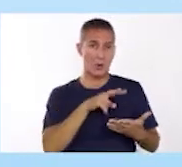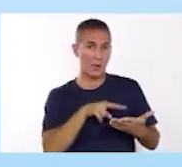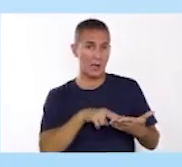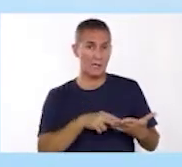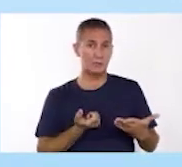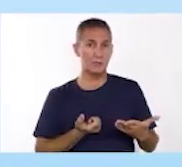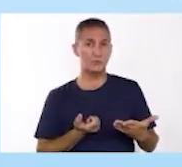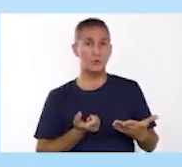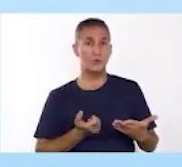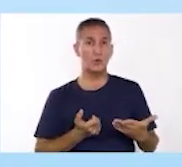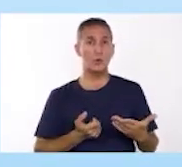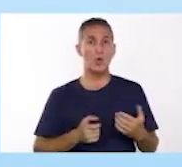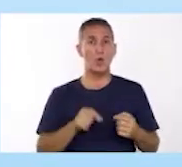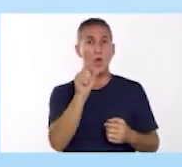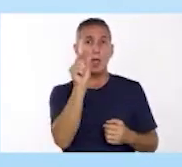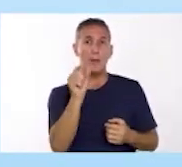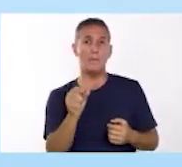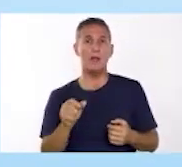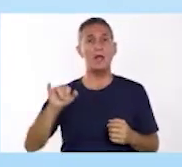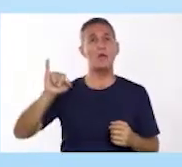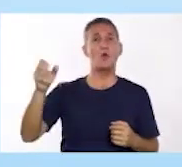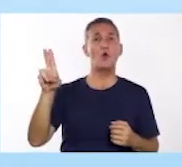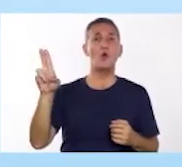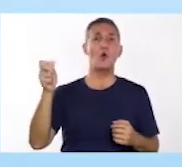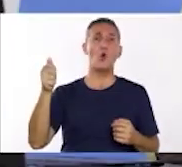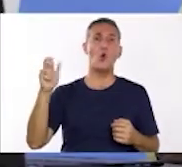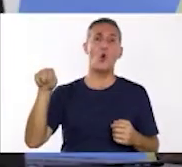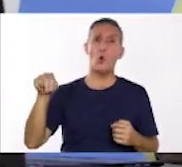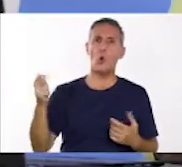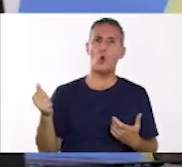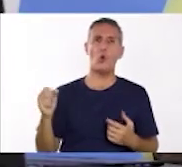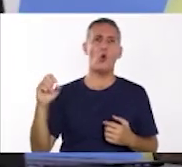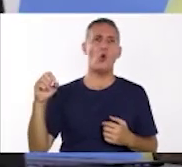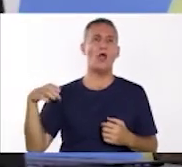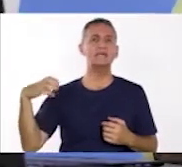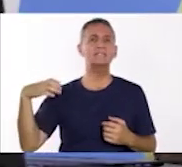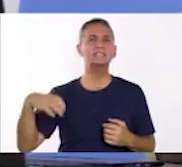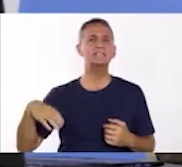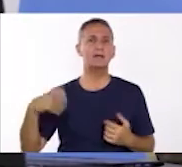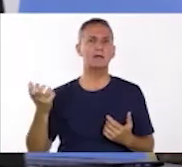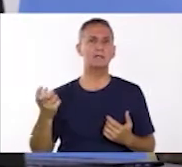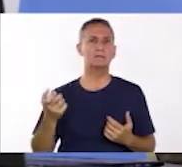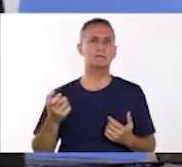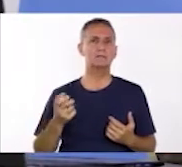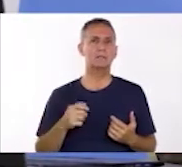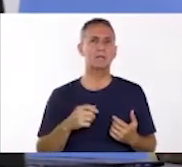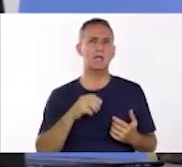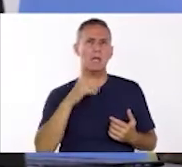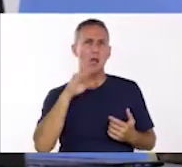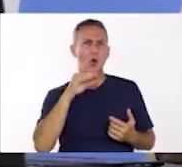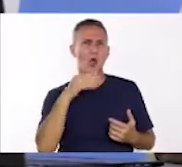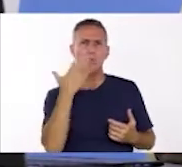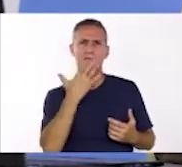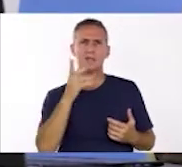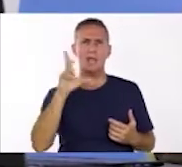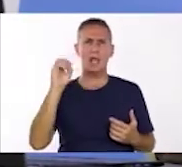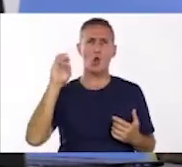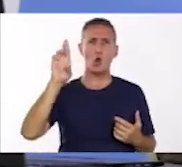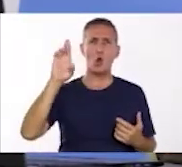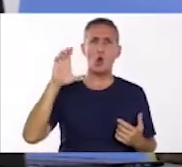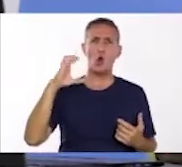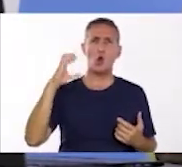lectura de unas palabras de Juan Chabá, que nos habla acerca del autor, que está en la